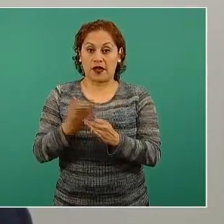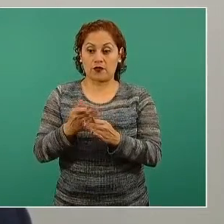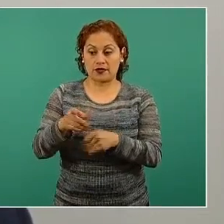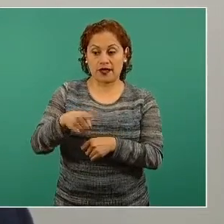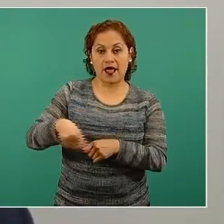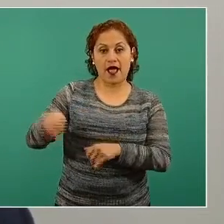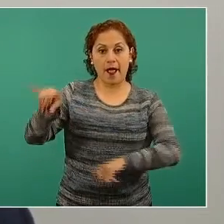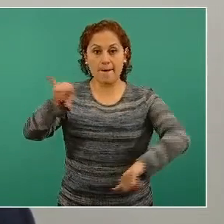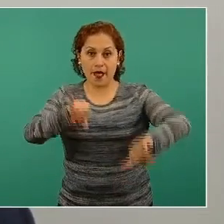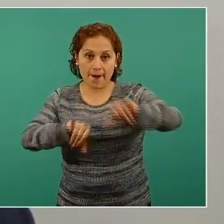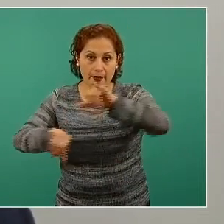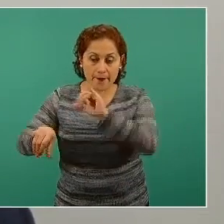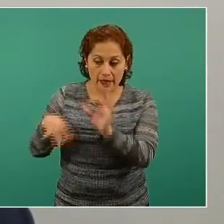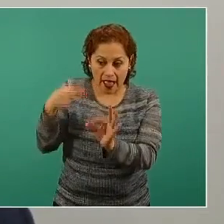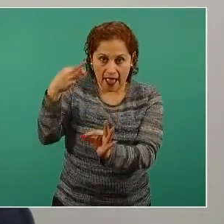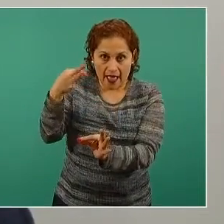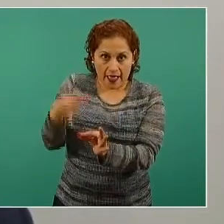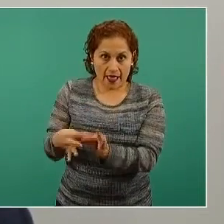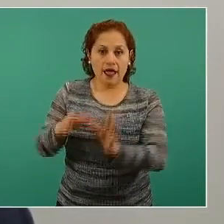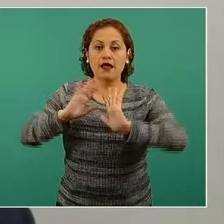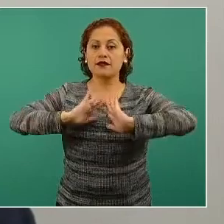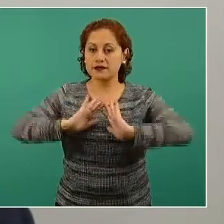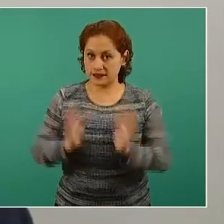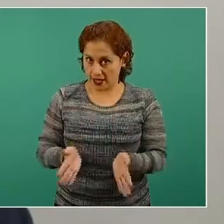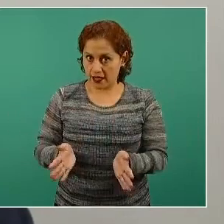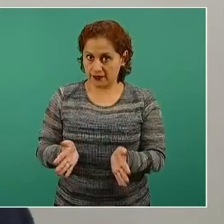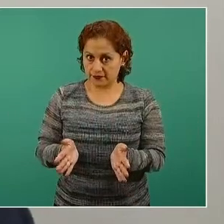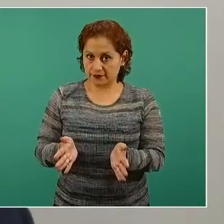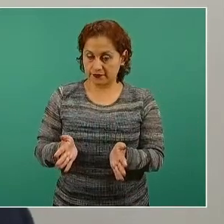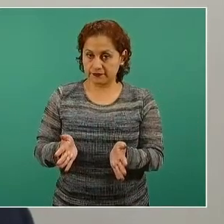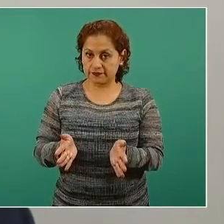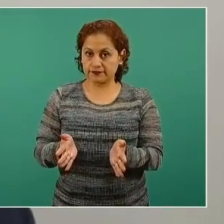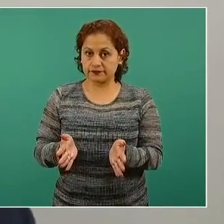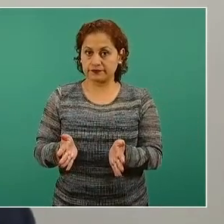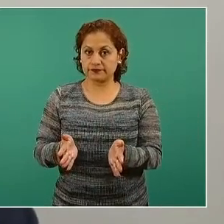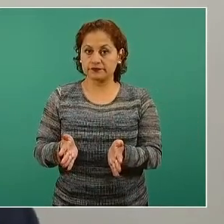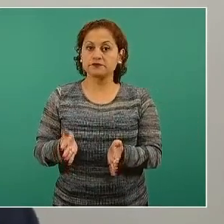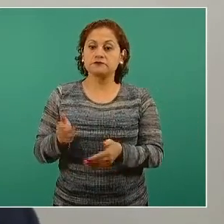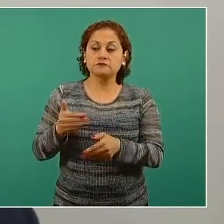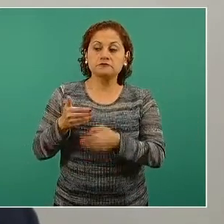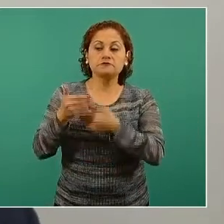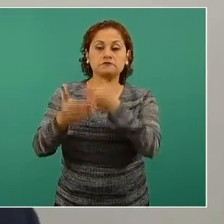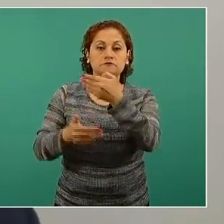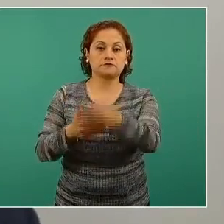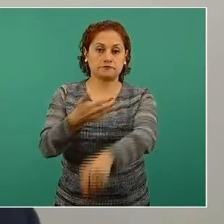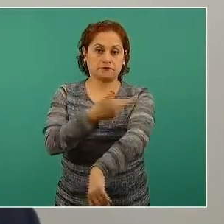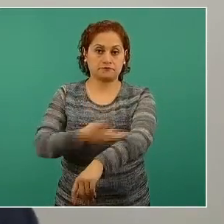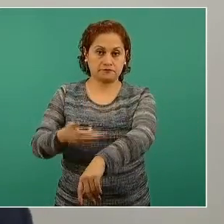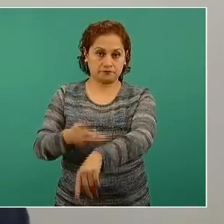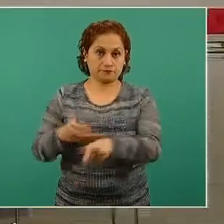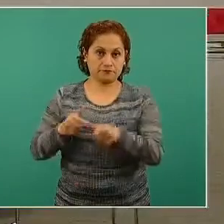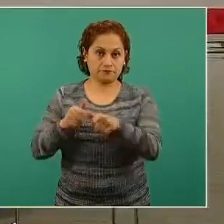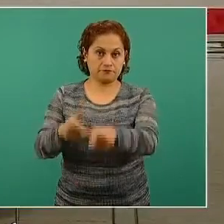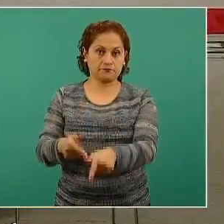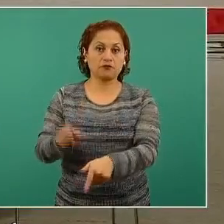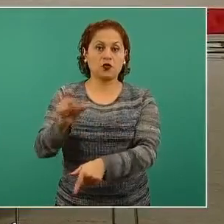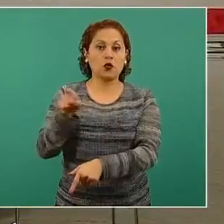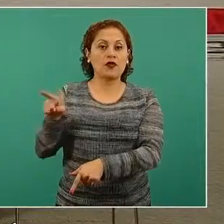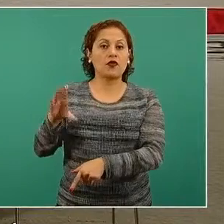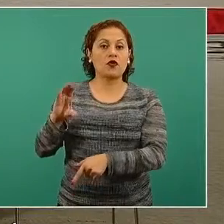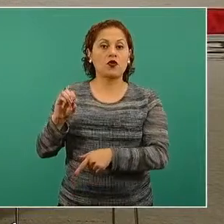estén efectivamente listas para continuar con su validación, y obviamente el tiempo que la